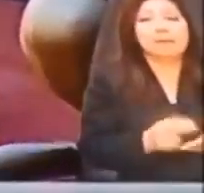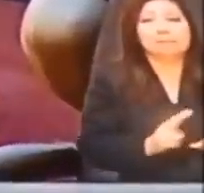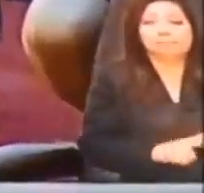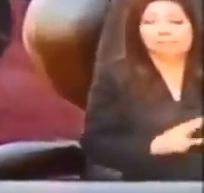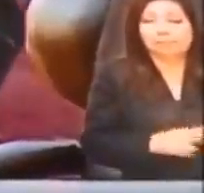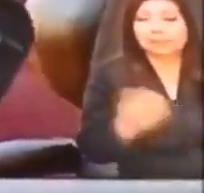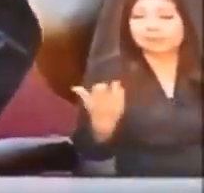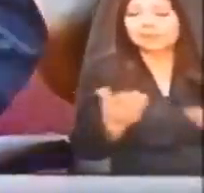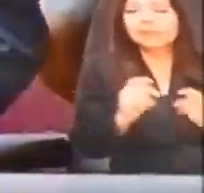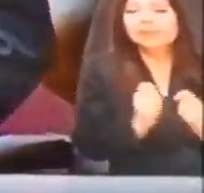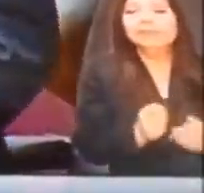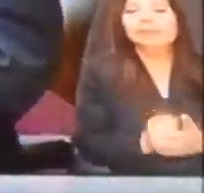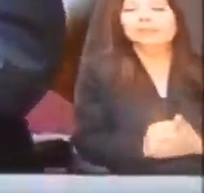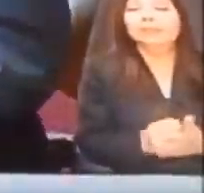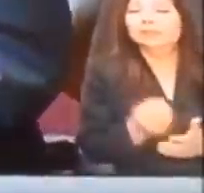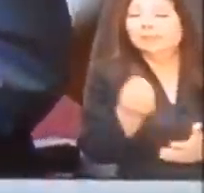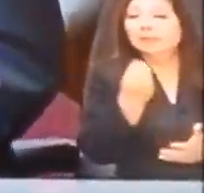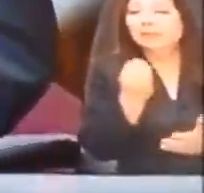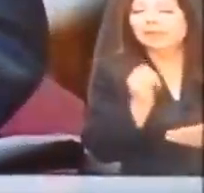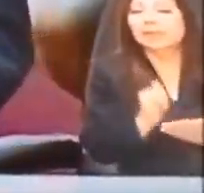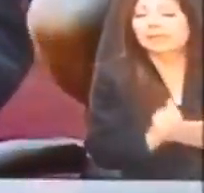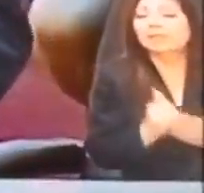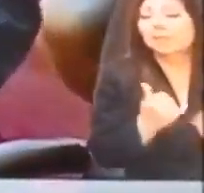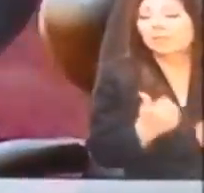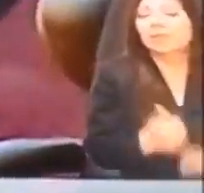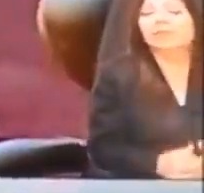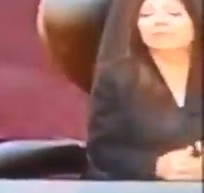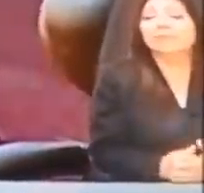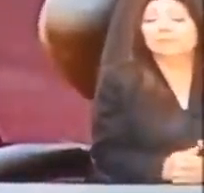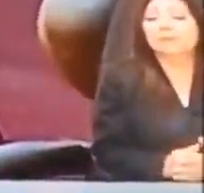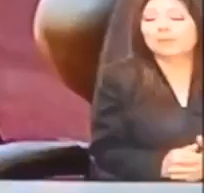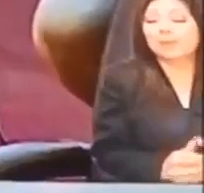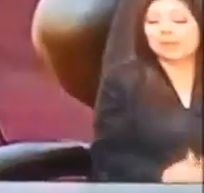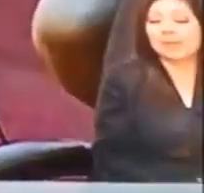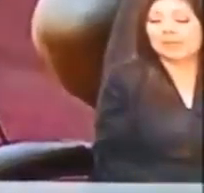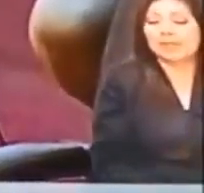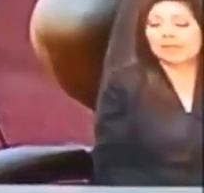que incentive la donación de alimentos que estén en buen estado.